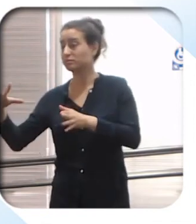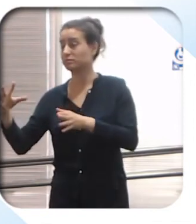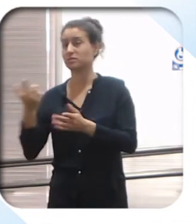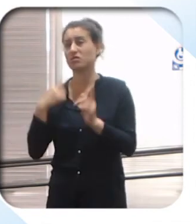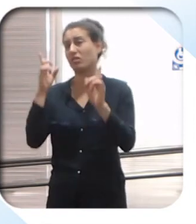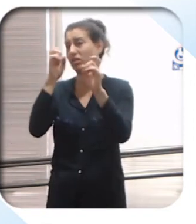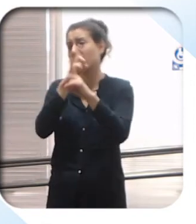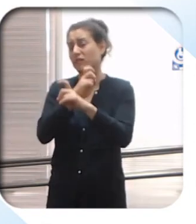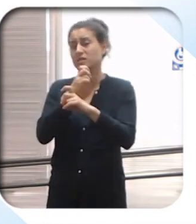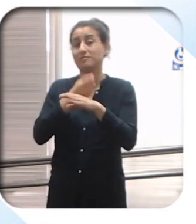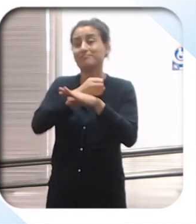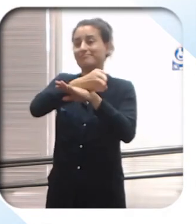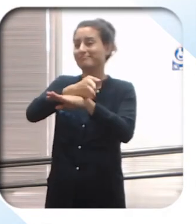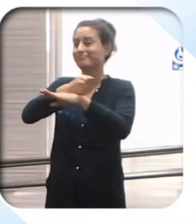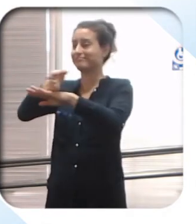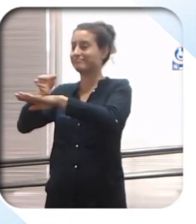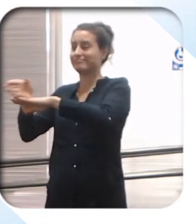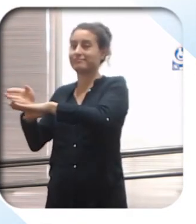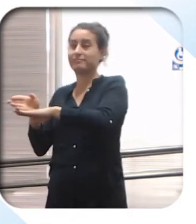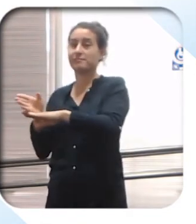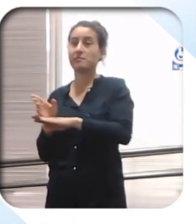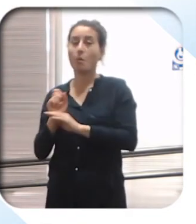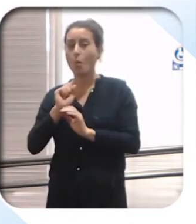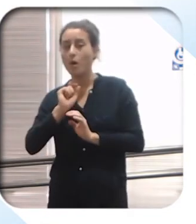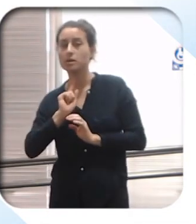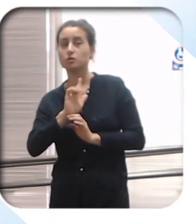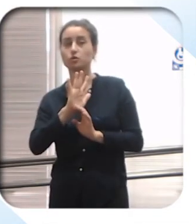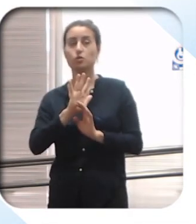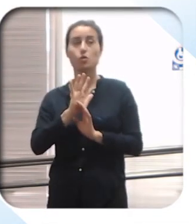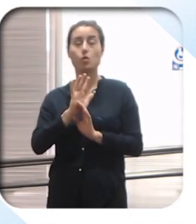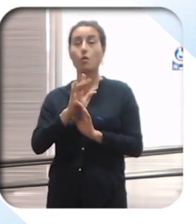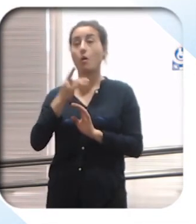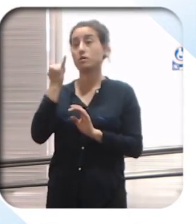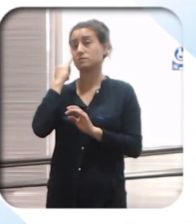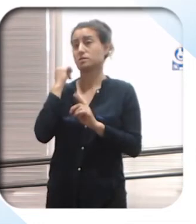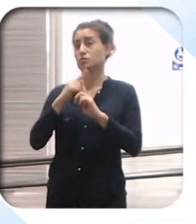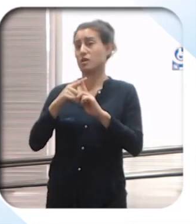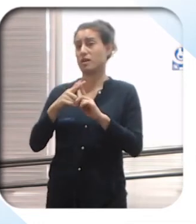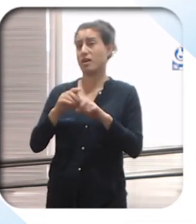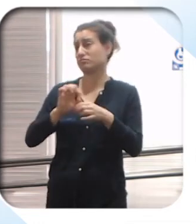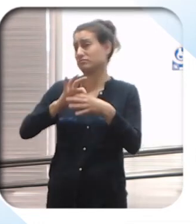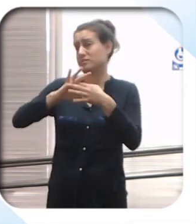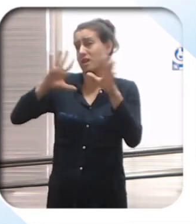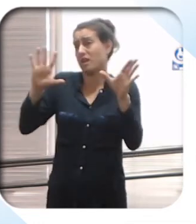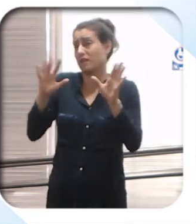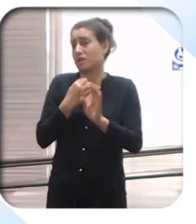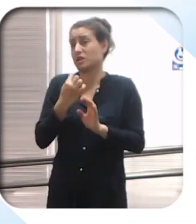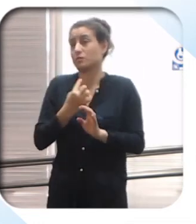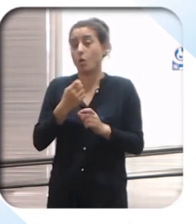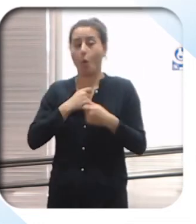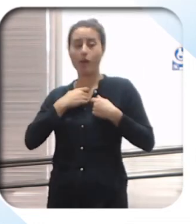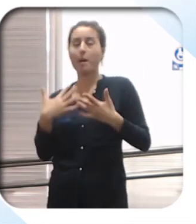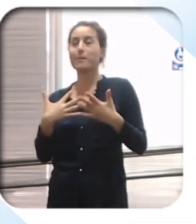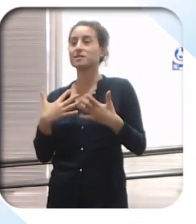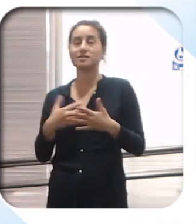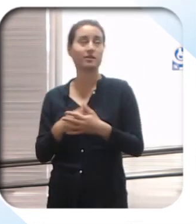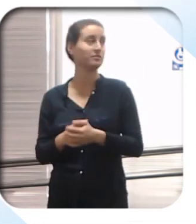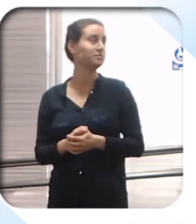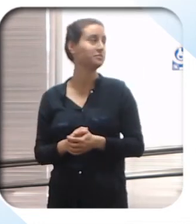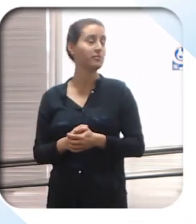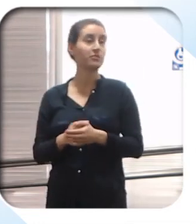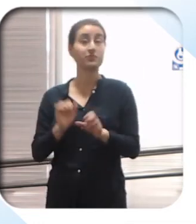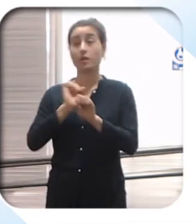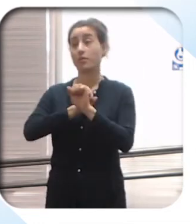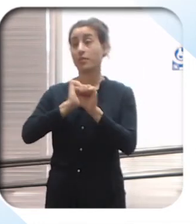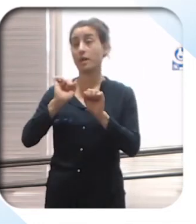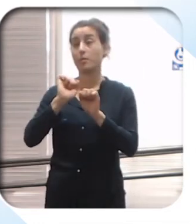poder acceder a al manejo de su sexualidad y a su capacidad, ¿verdad?, de